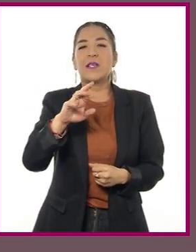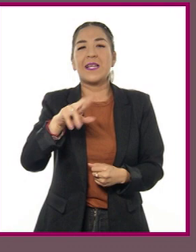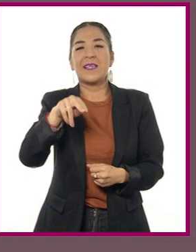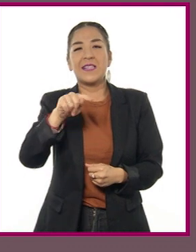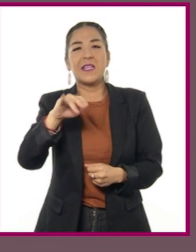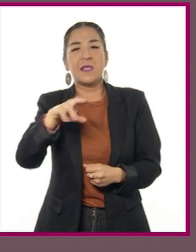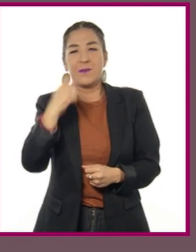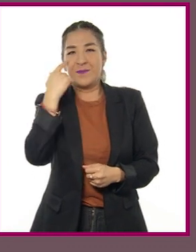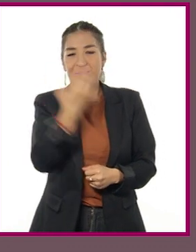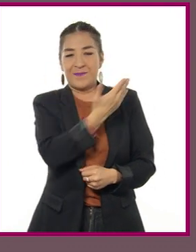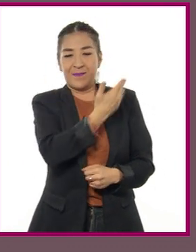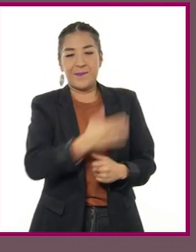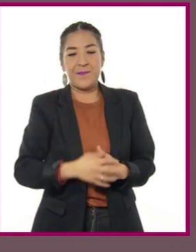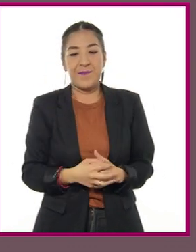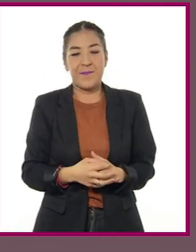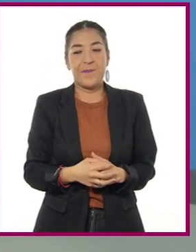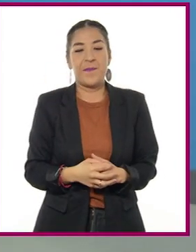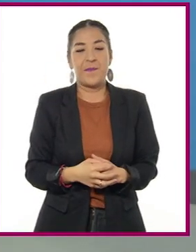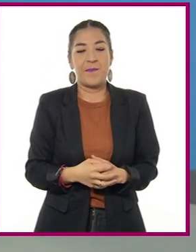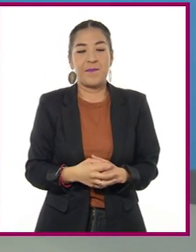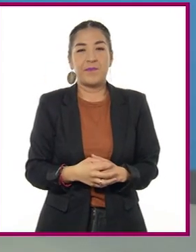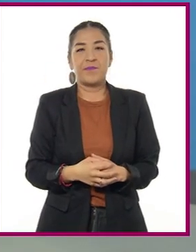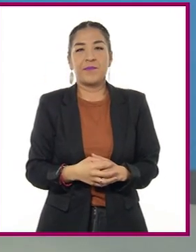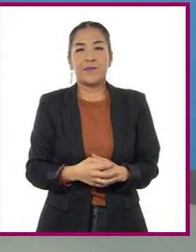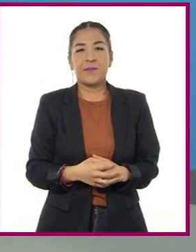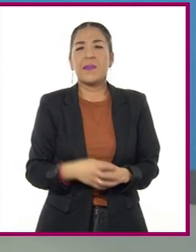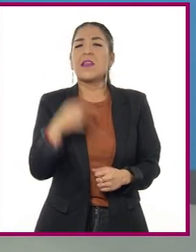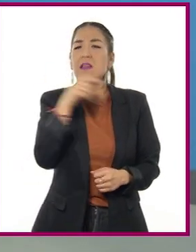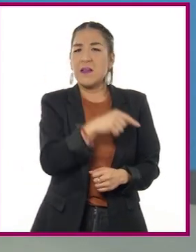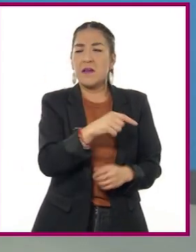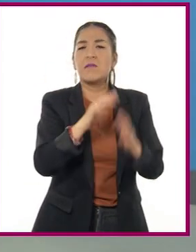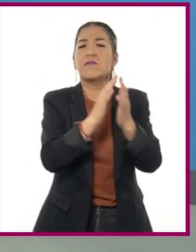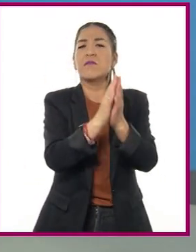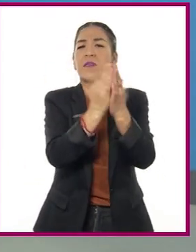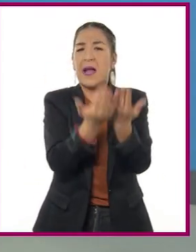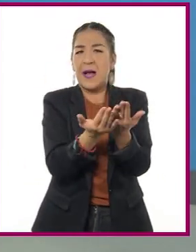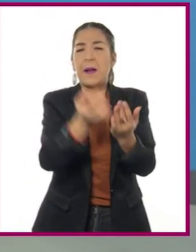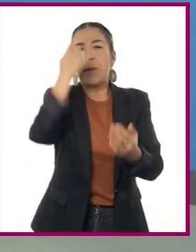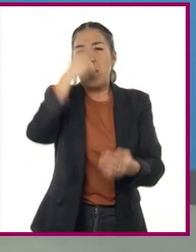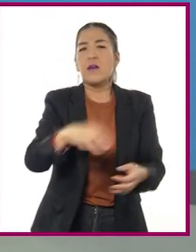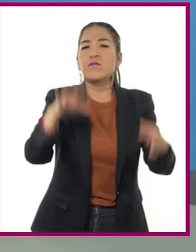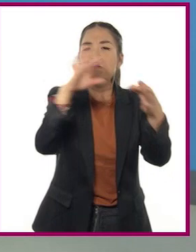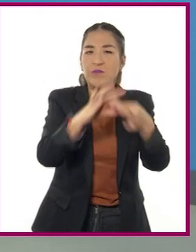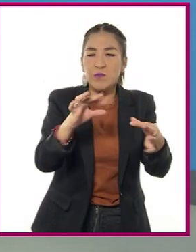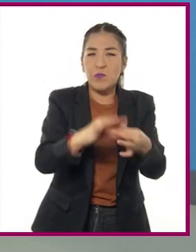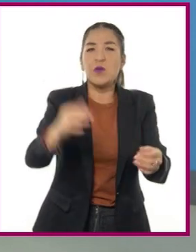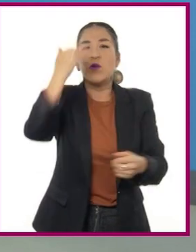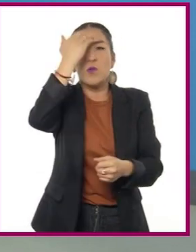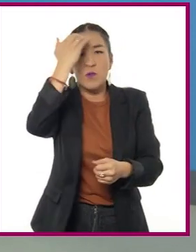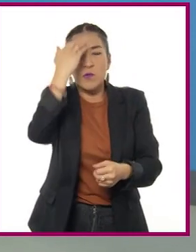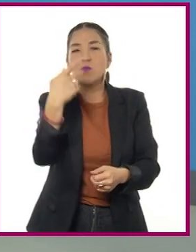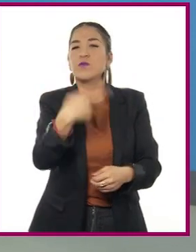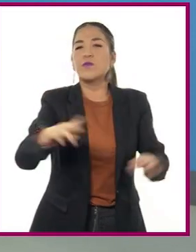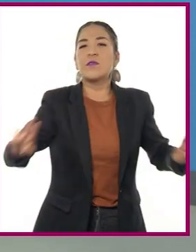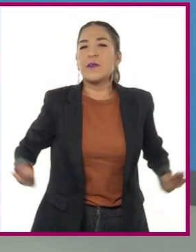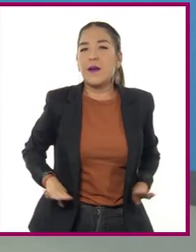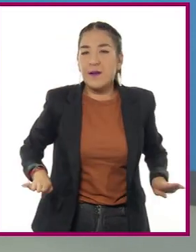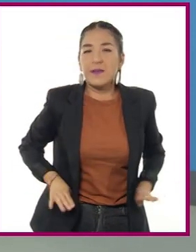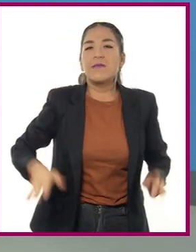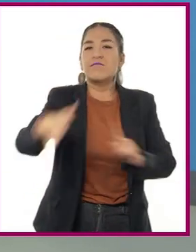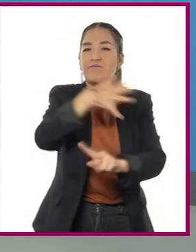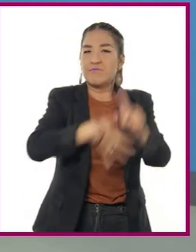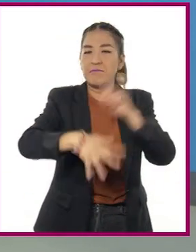de las Cosas de Nueva España. Este códice ha permitido conocer las características de la